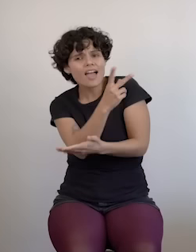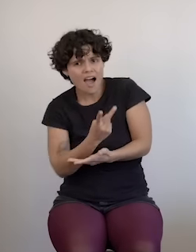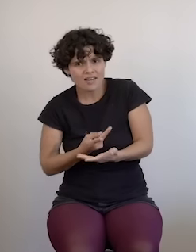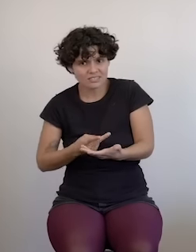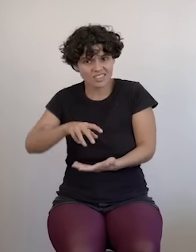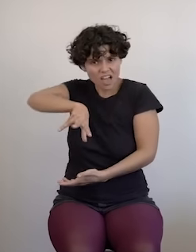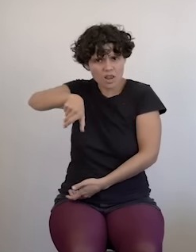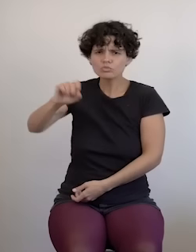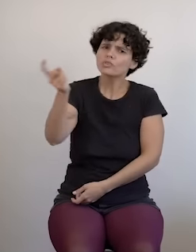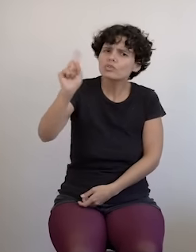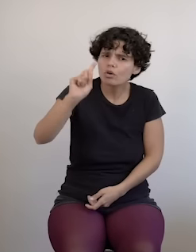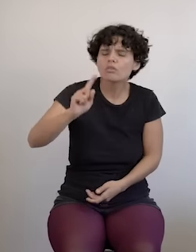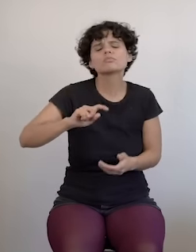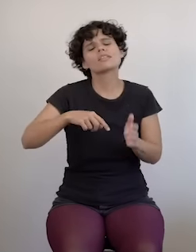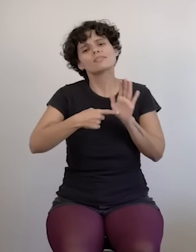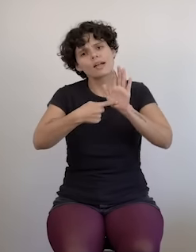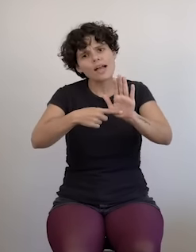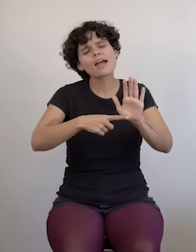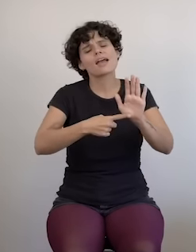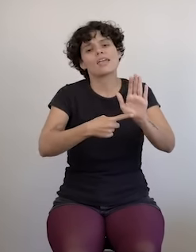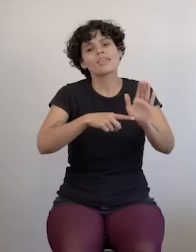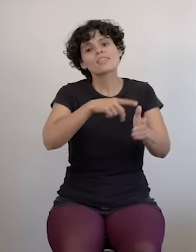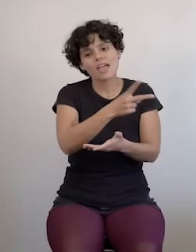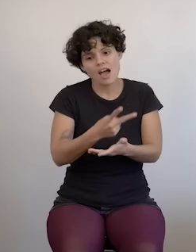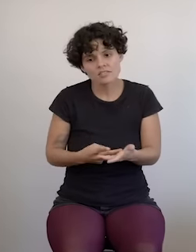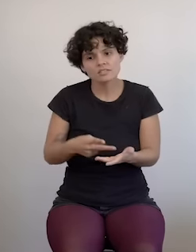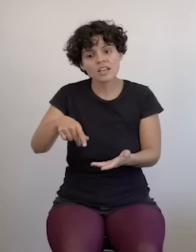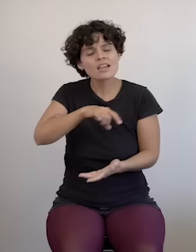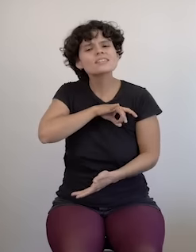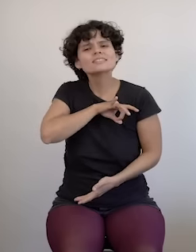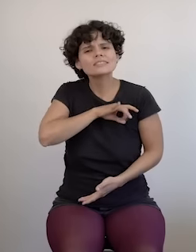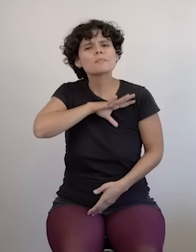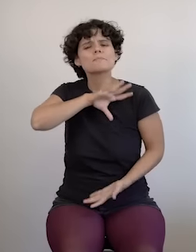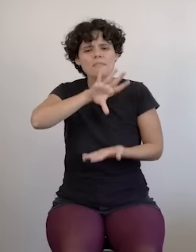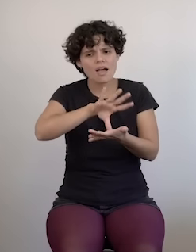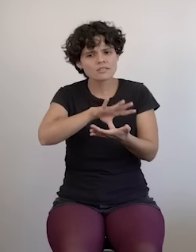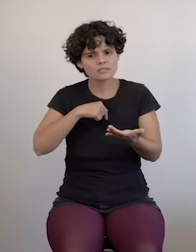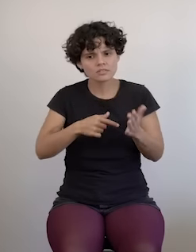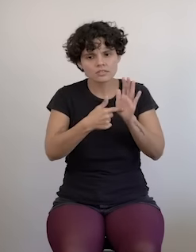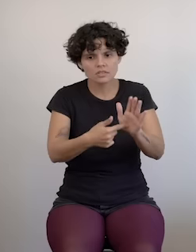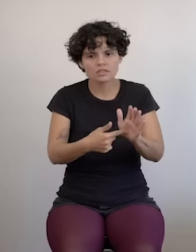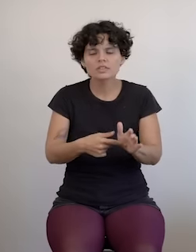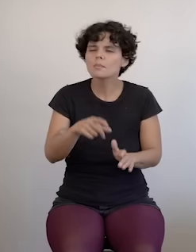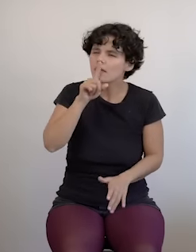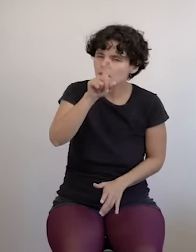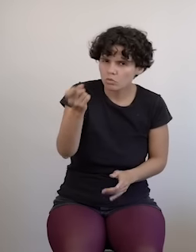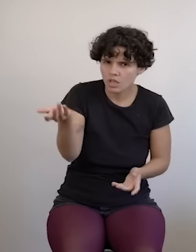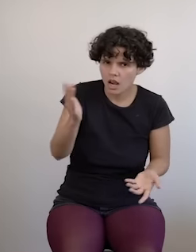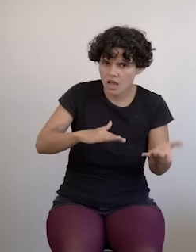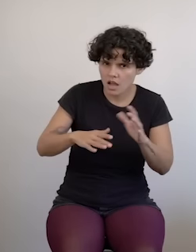el país, hermano, el que nos pone ahí, hermano. Qué lindo, hermano. Pero la weá está buena o está mala.